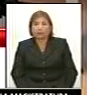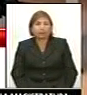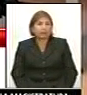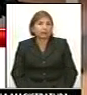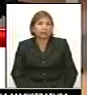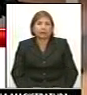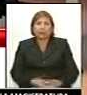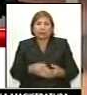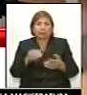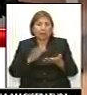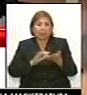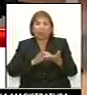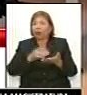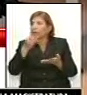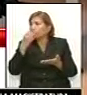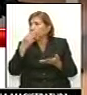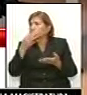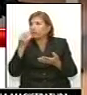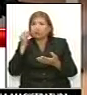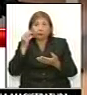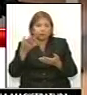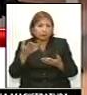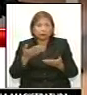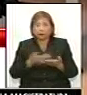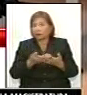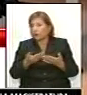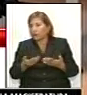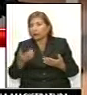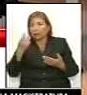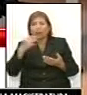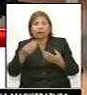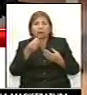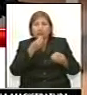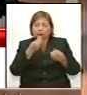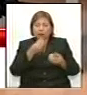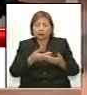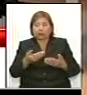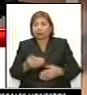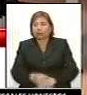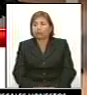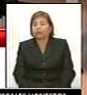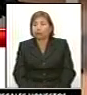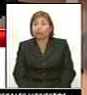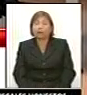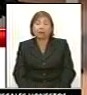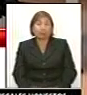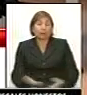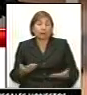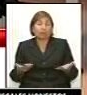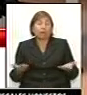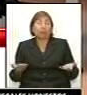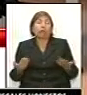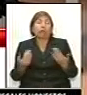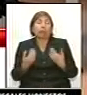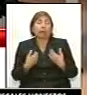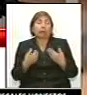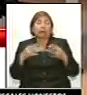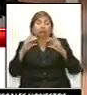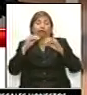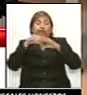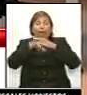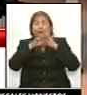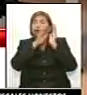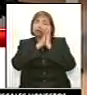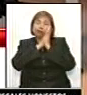con un botiquín? Nada. Cosas para comer. Eso es lo que teníamos. Y unas bolsas de dormir